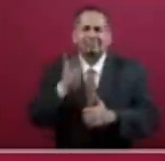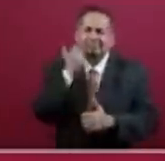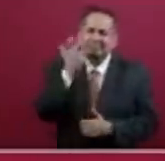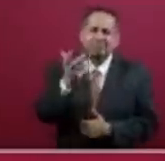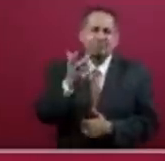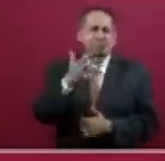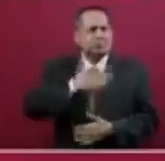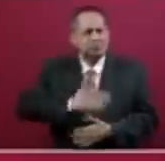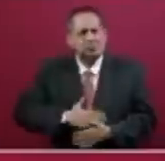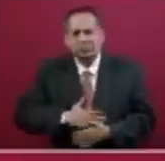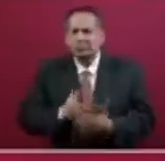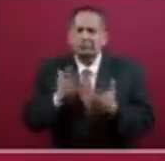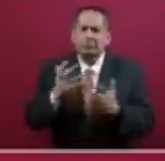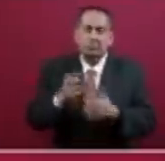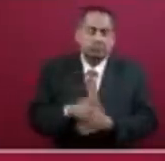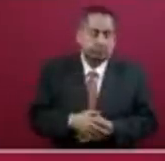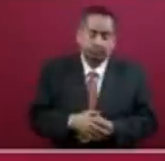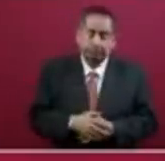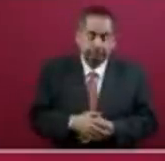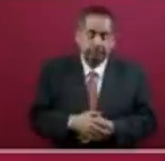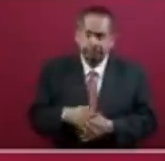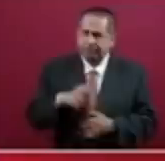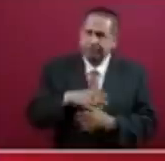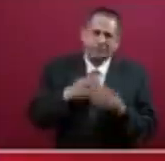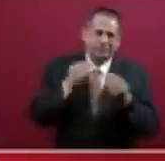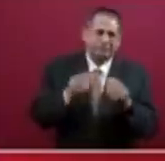Hay muchas demandas